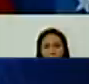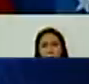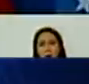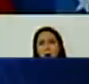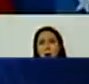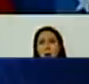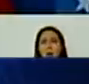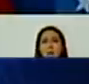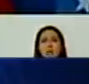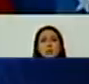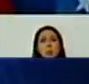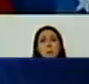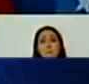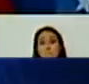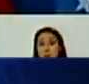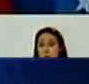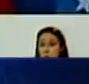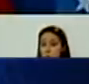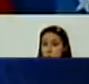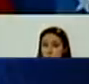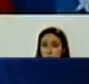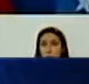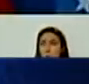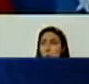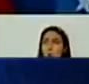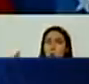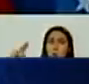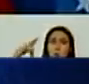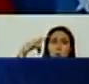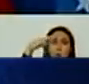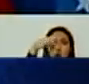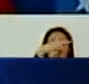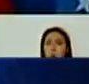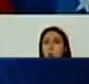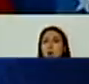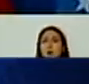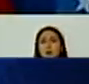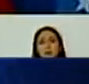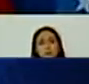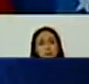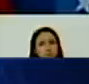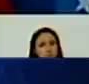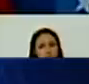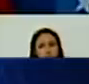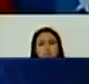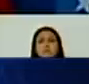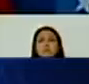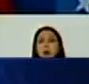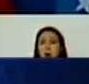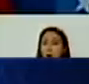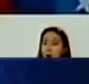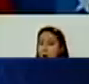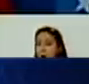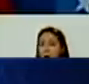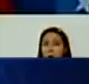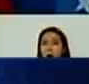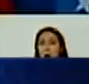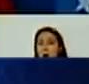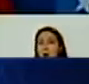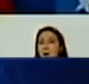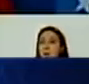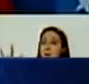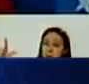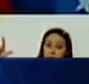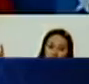debido a fallas en el encendido del sistema de trasegado se quedó sin combustible y se precipitó